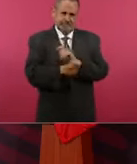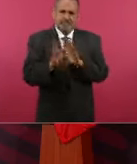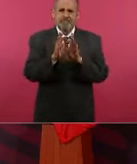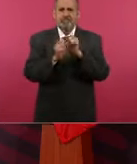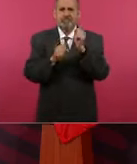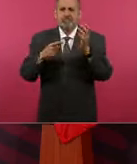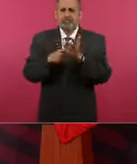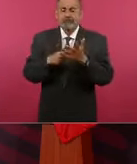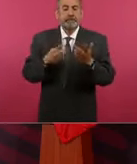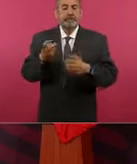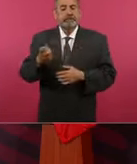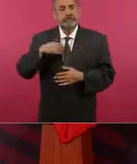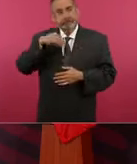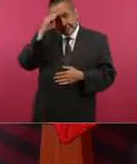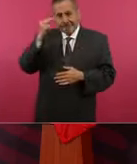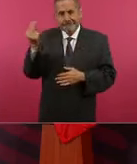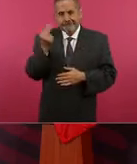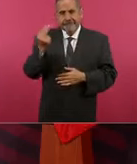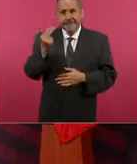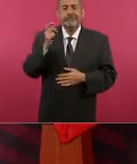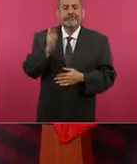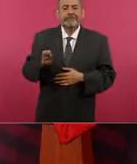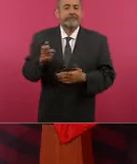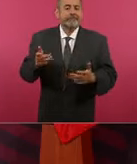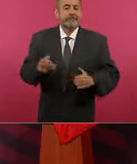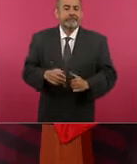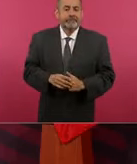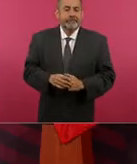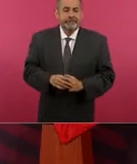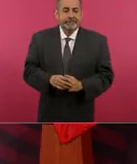nada más que para eso se requiere